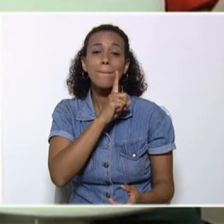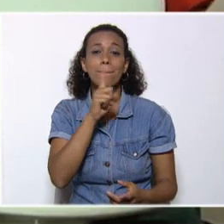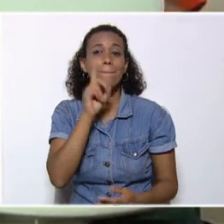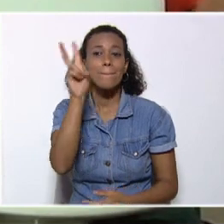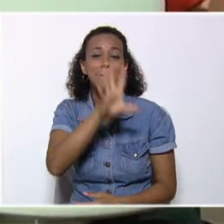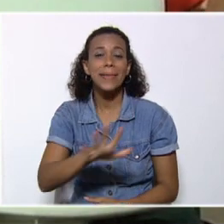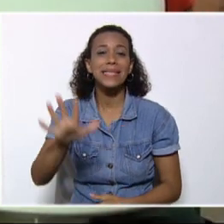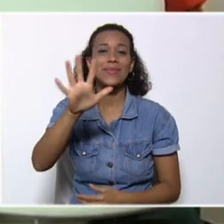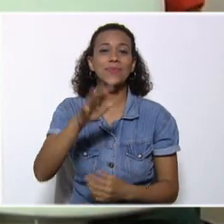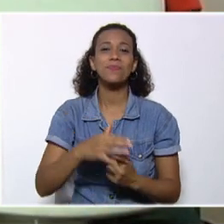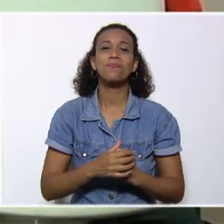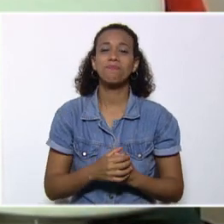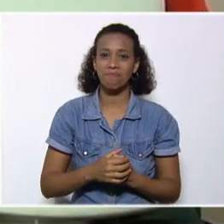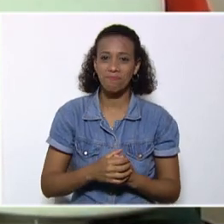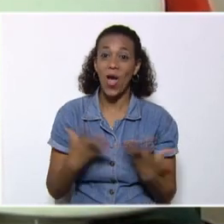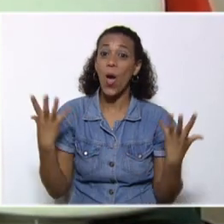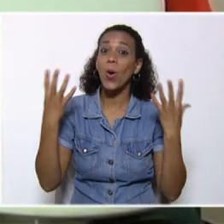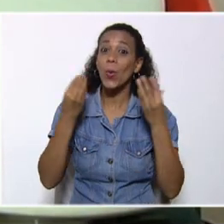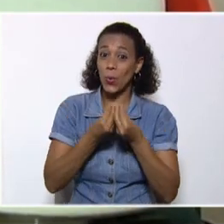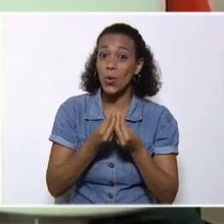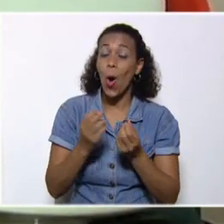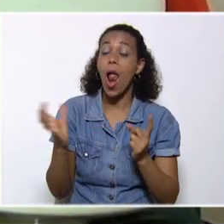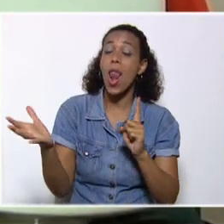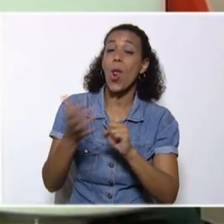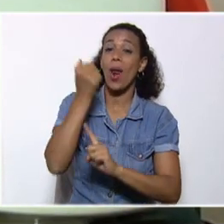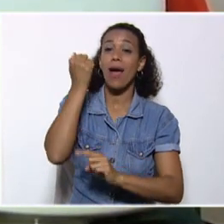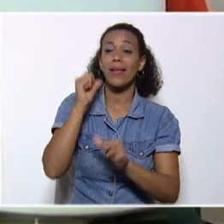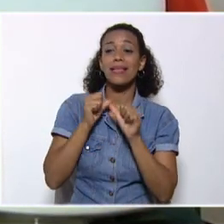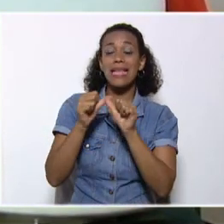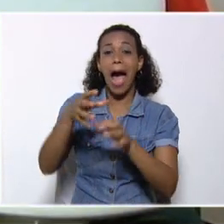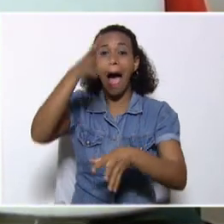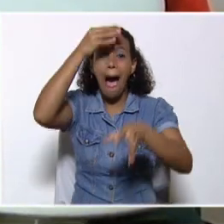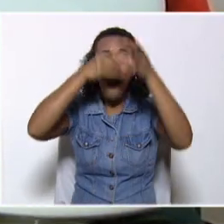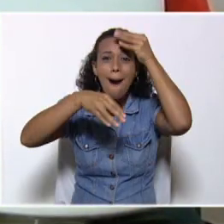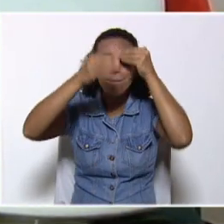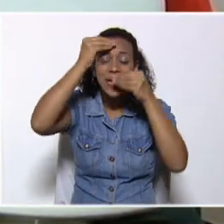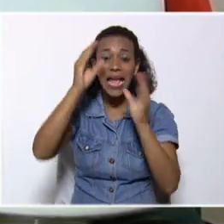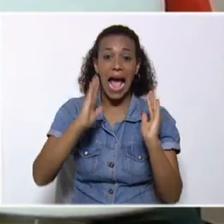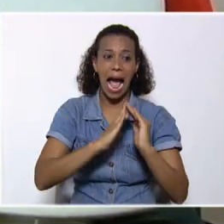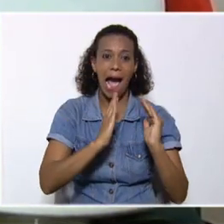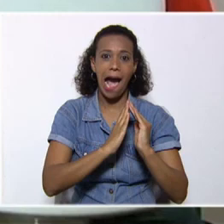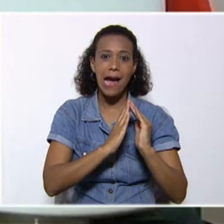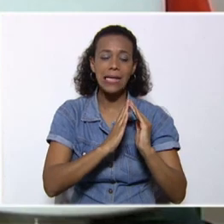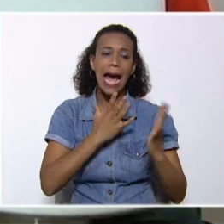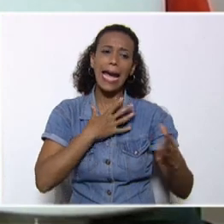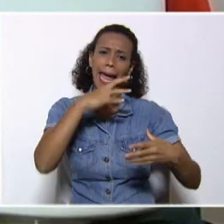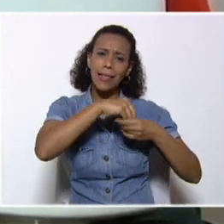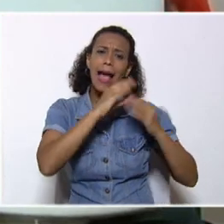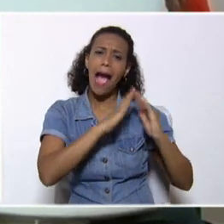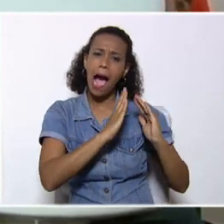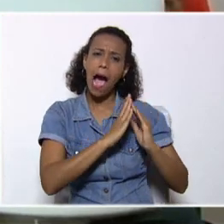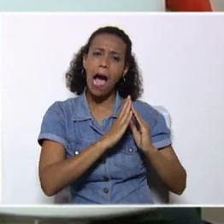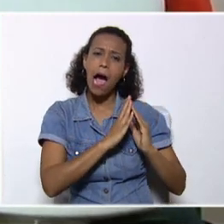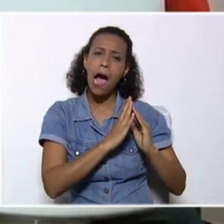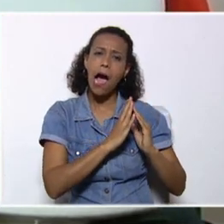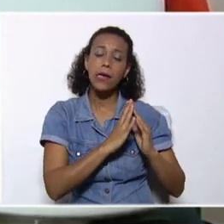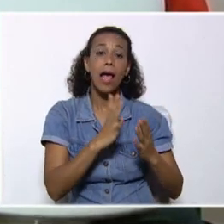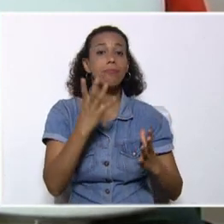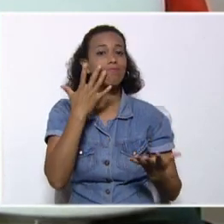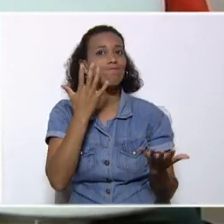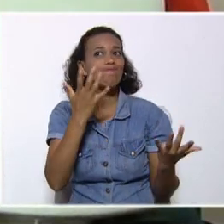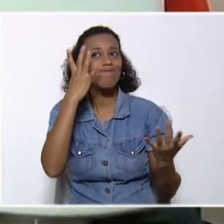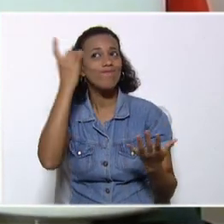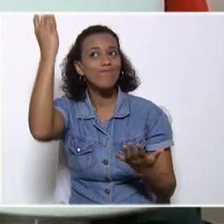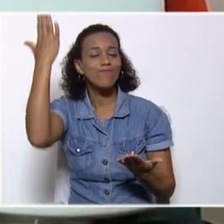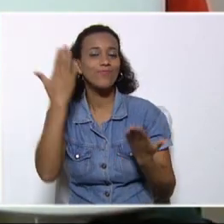llamado Venezuela. Juntos lograremos que sigan aprendiendo desde el hogar. Quédate en casa y ponlas en mano